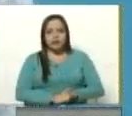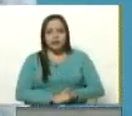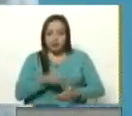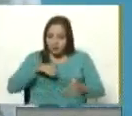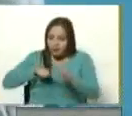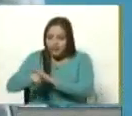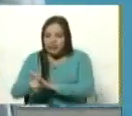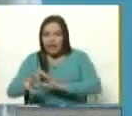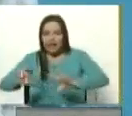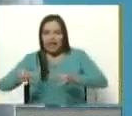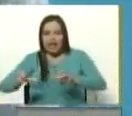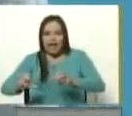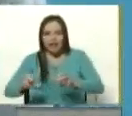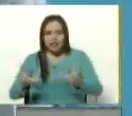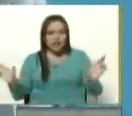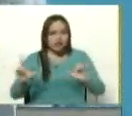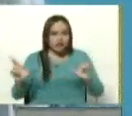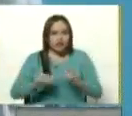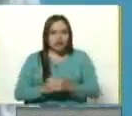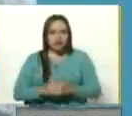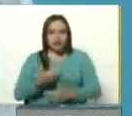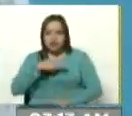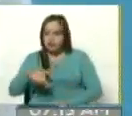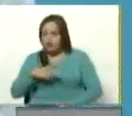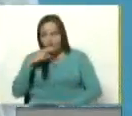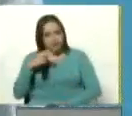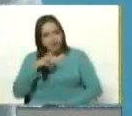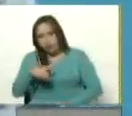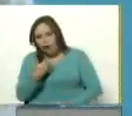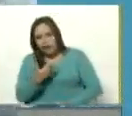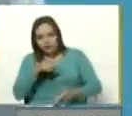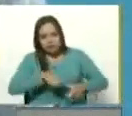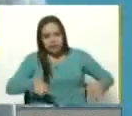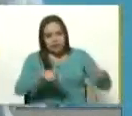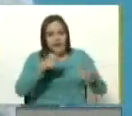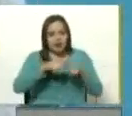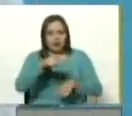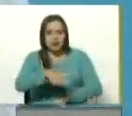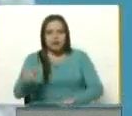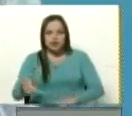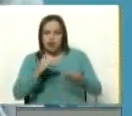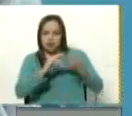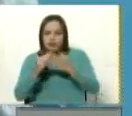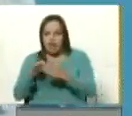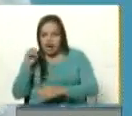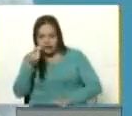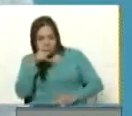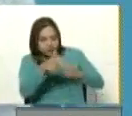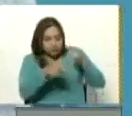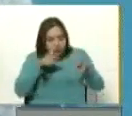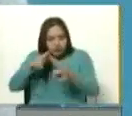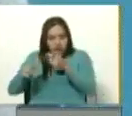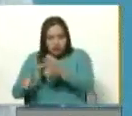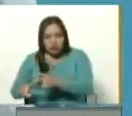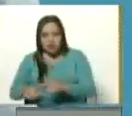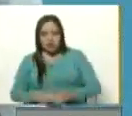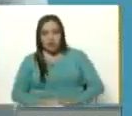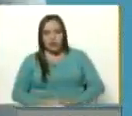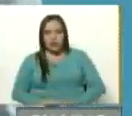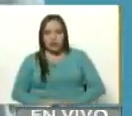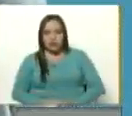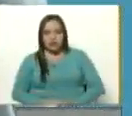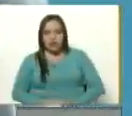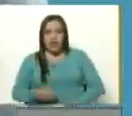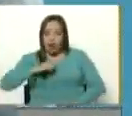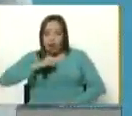no, se va la, nosotros ya no estábamos ahí, pero nuestros vecinos, la gente de la comunidad estuvo muy pendiente y dicen, llegó la policía, trató de